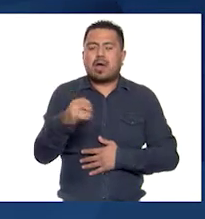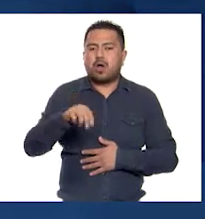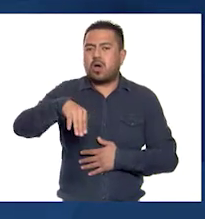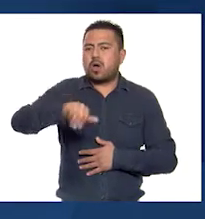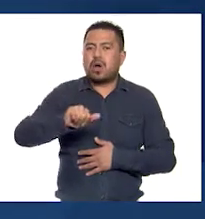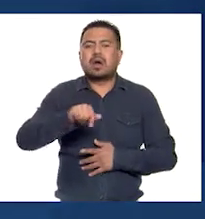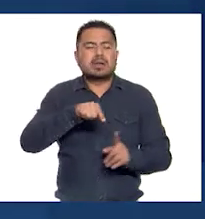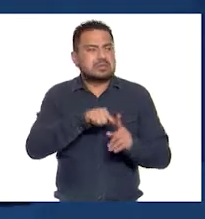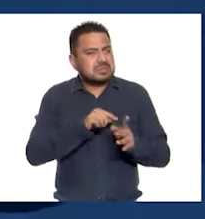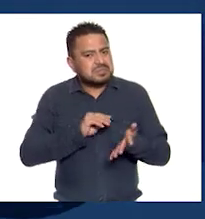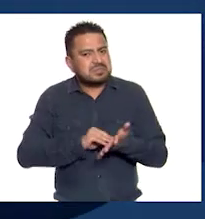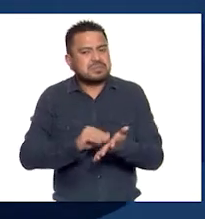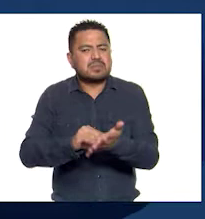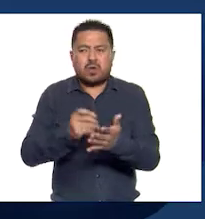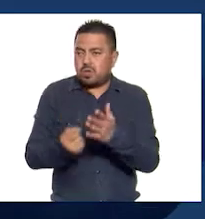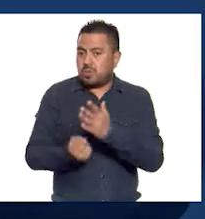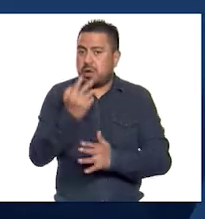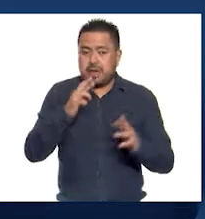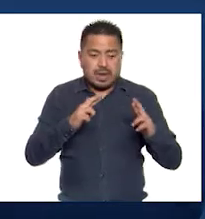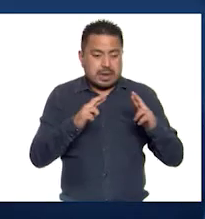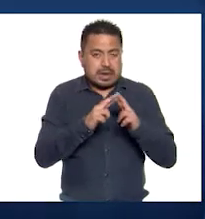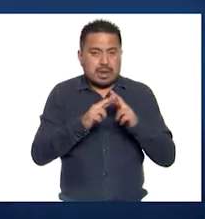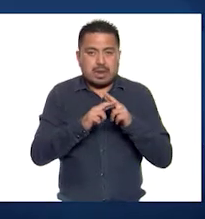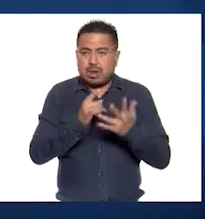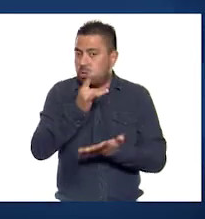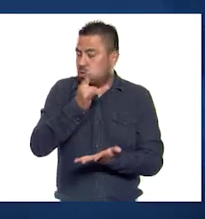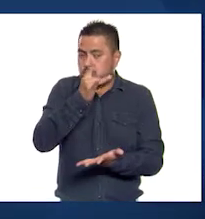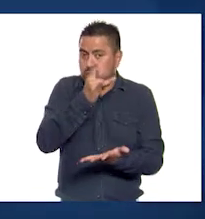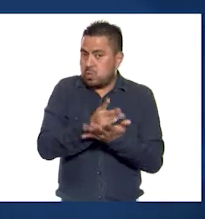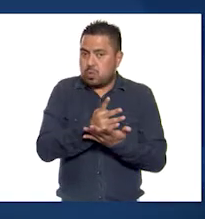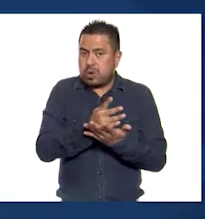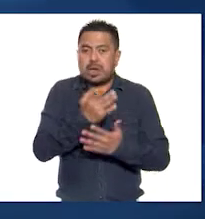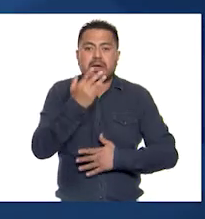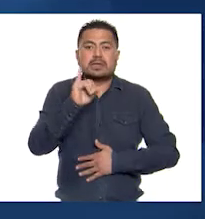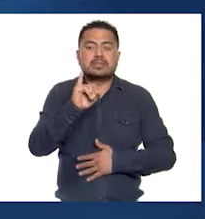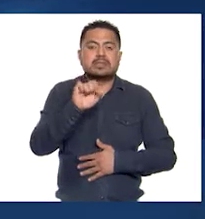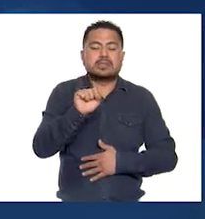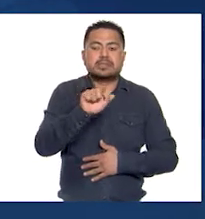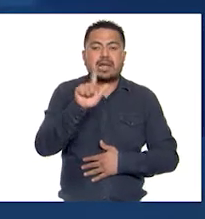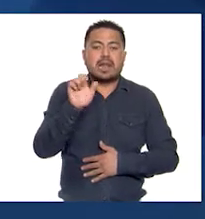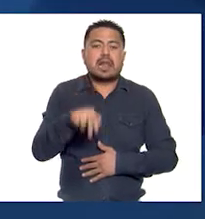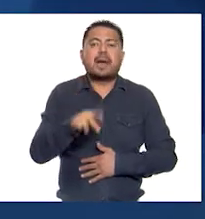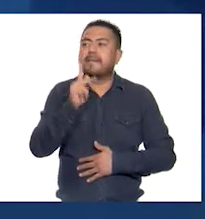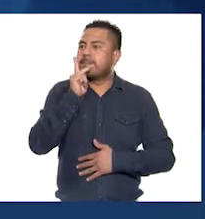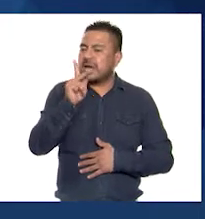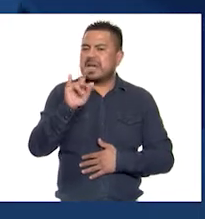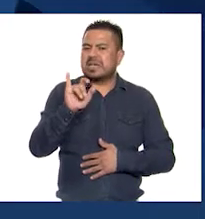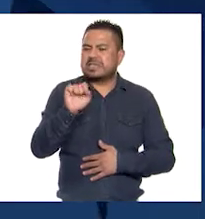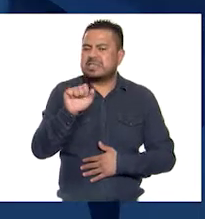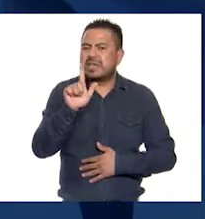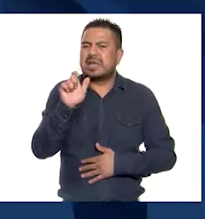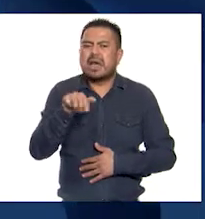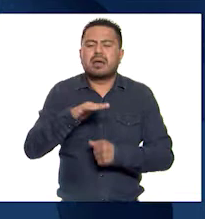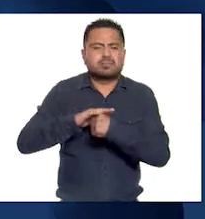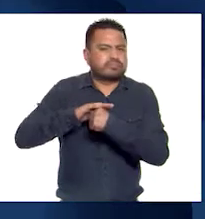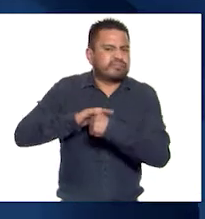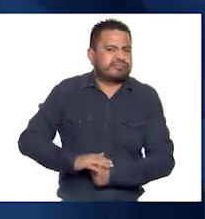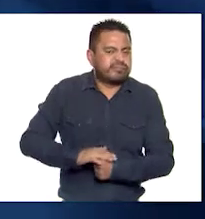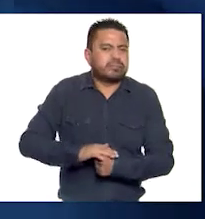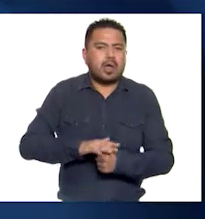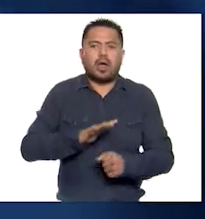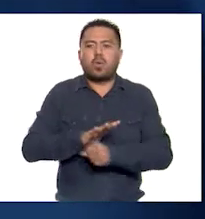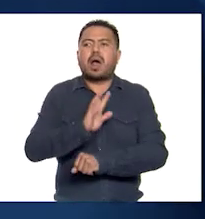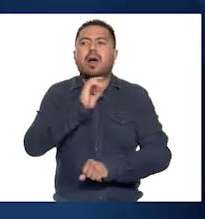a predicar una nueva religión monoteísta, el Islam. La palabra Islam significa sumisión a